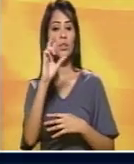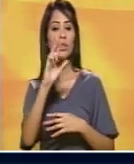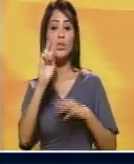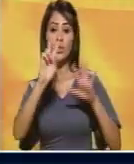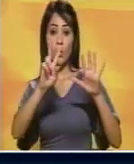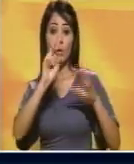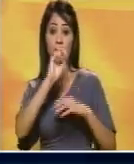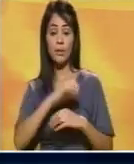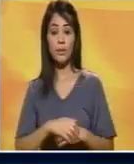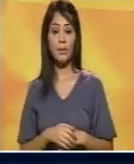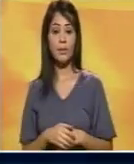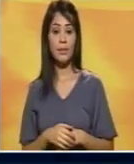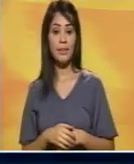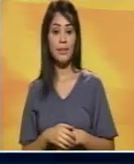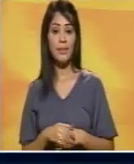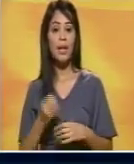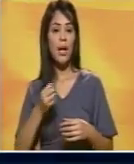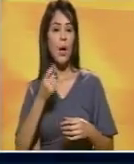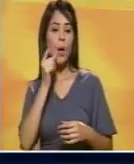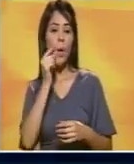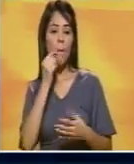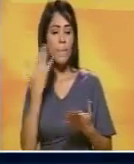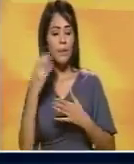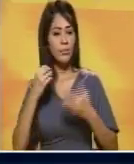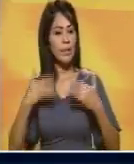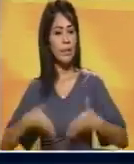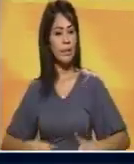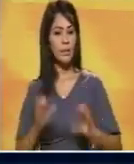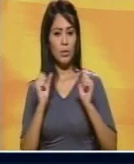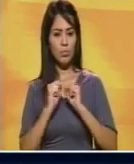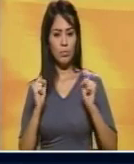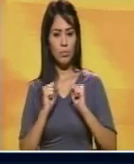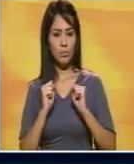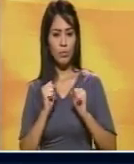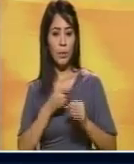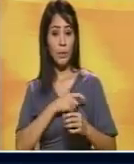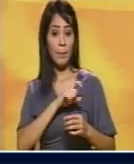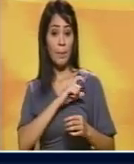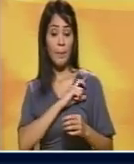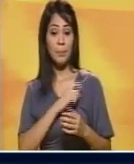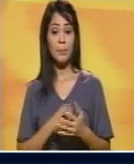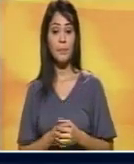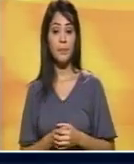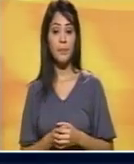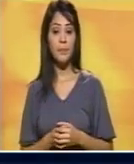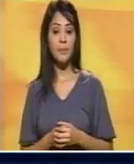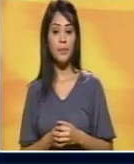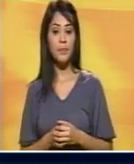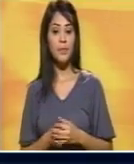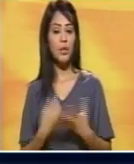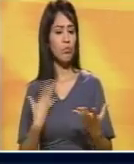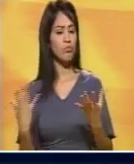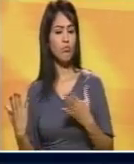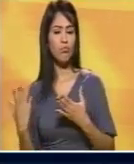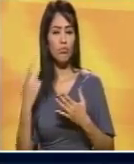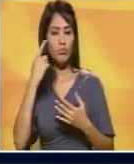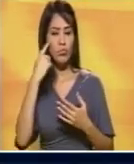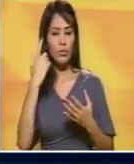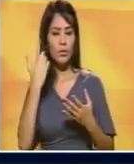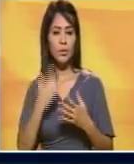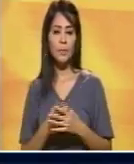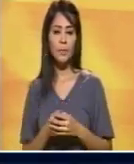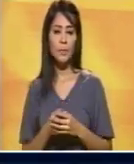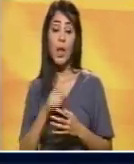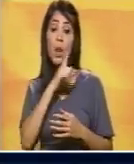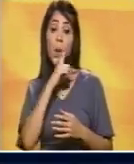1558, cuando el capitán Juan Rodríguez Suárez, nacido en Mérida de Extremadura, España, comenzó a hacer colonias cerca de San Juan de Lagunillas y les otorgó